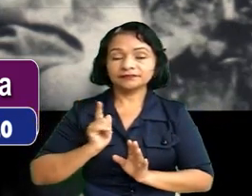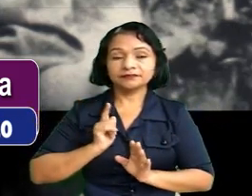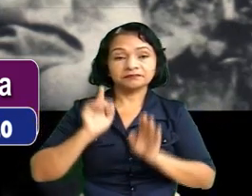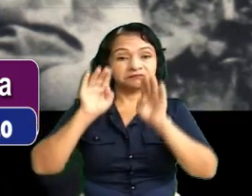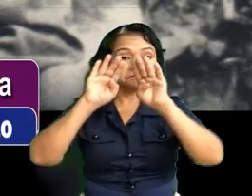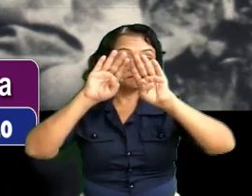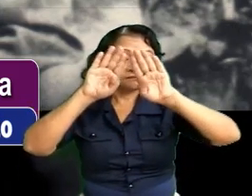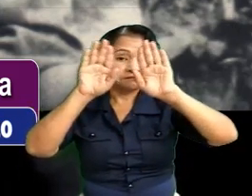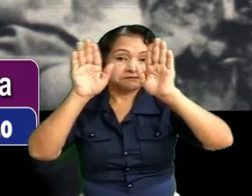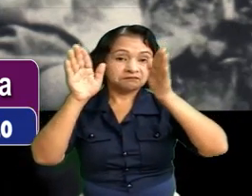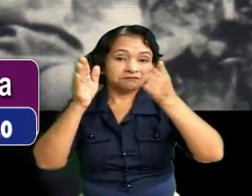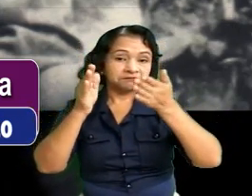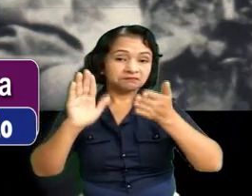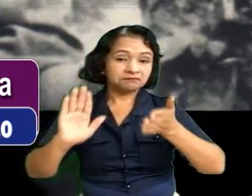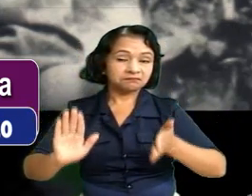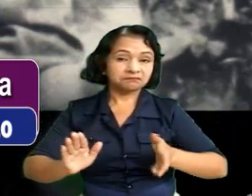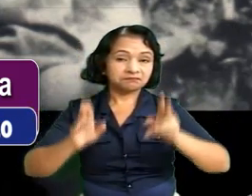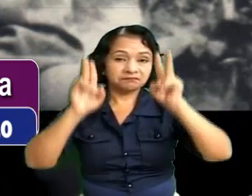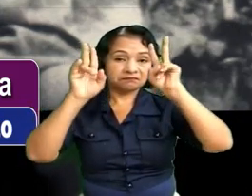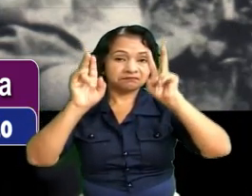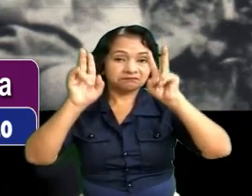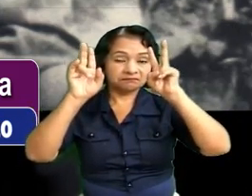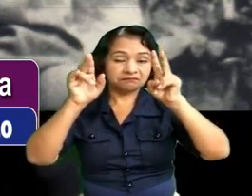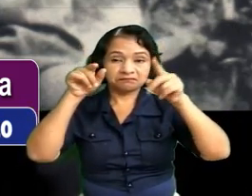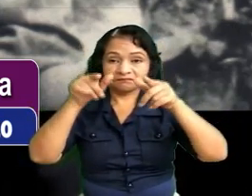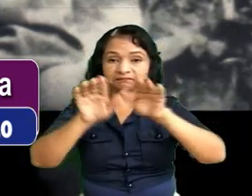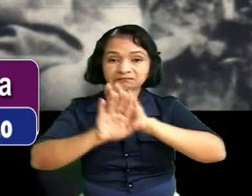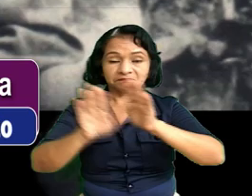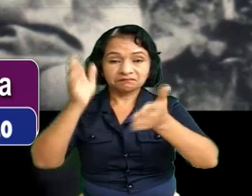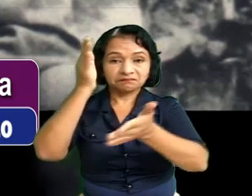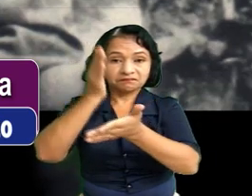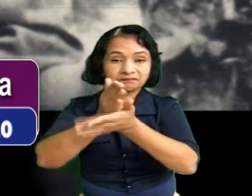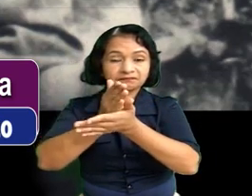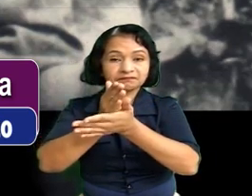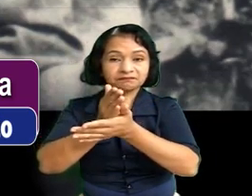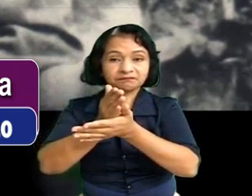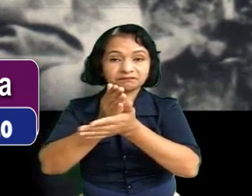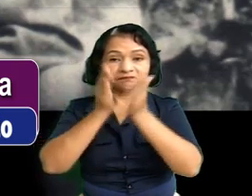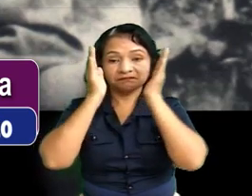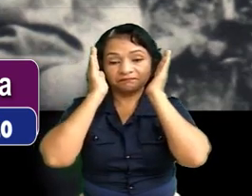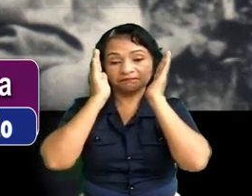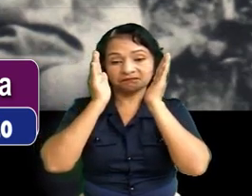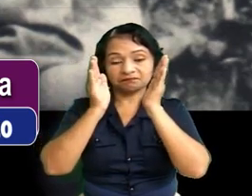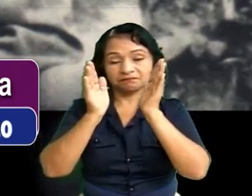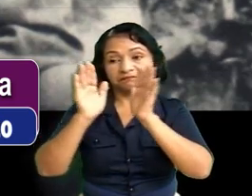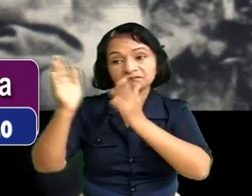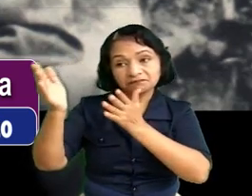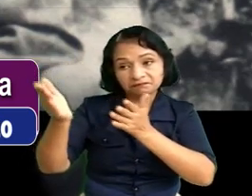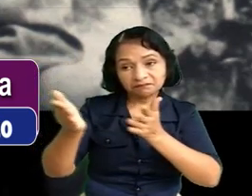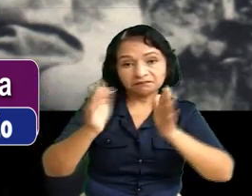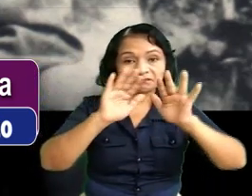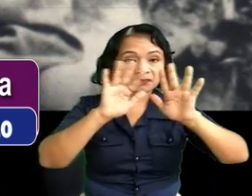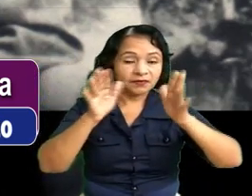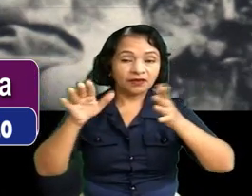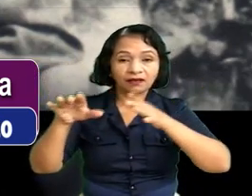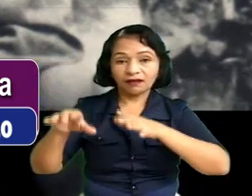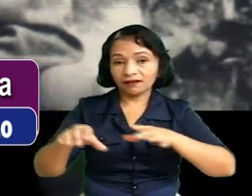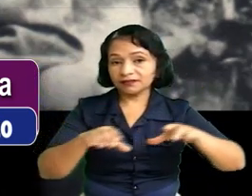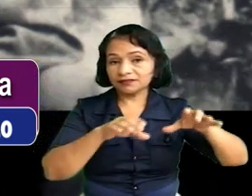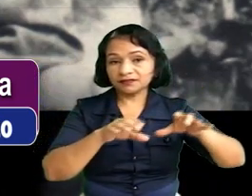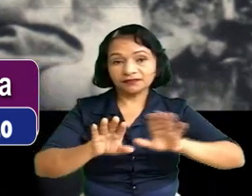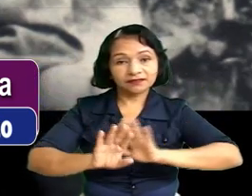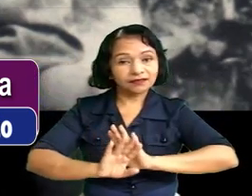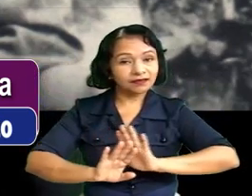mujer enmarcada en una atención protocolaria, una